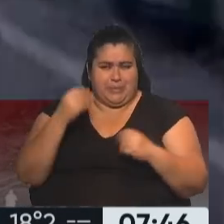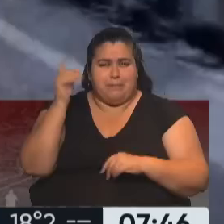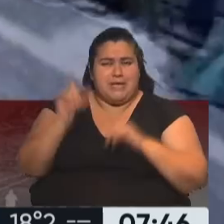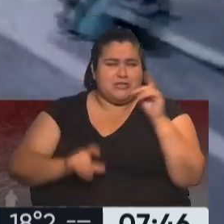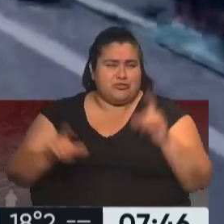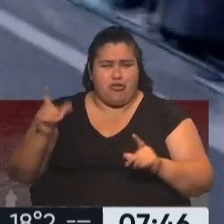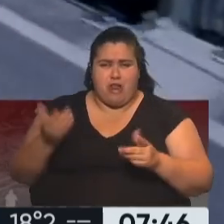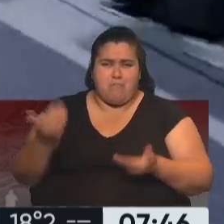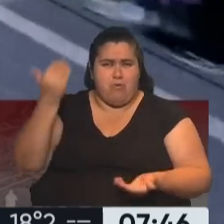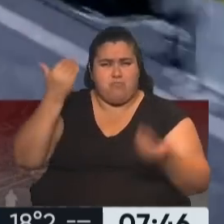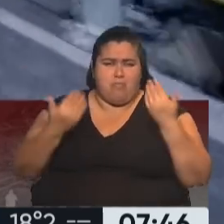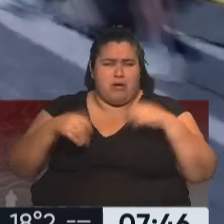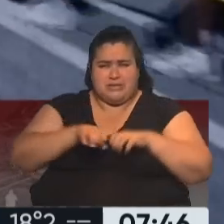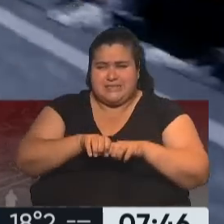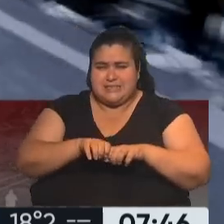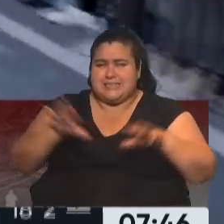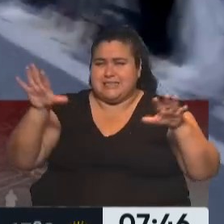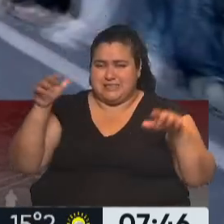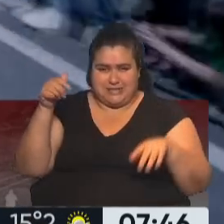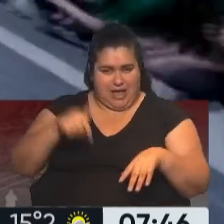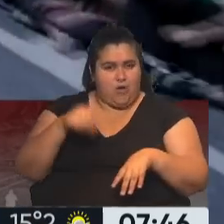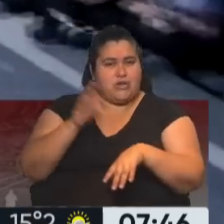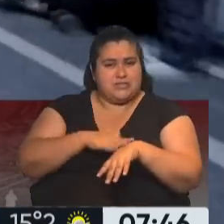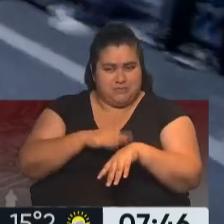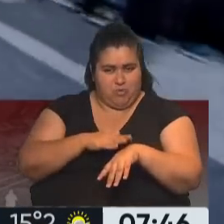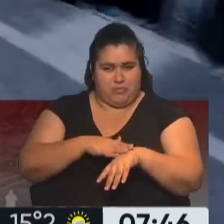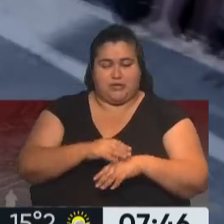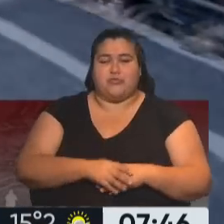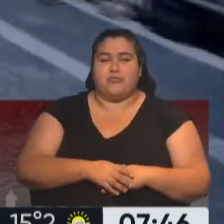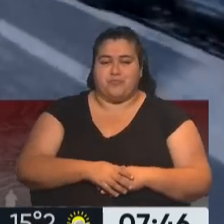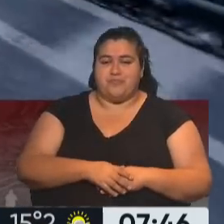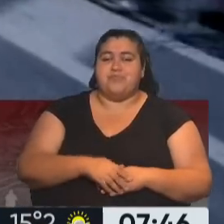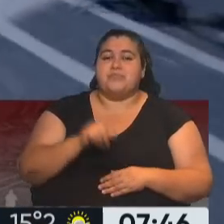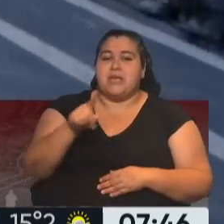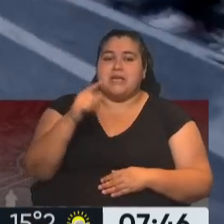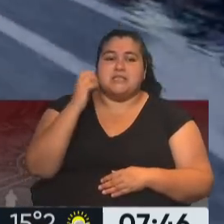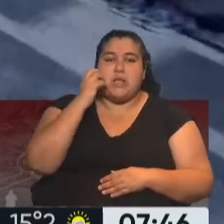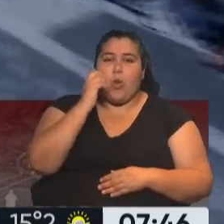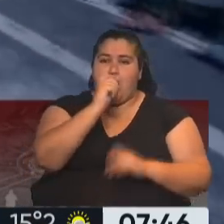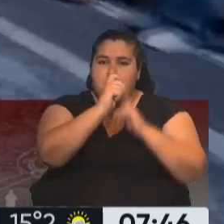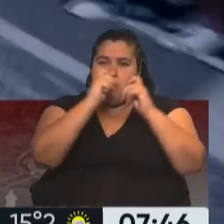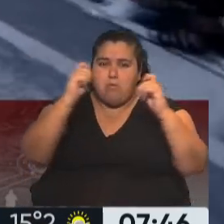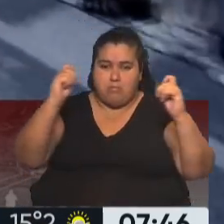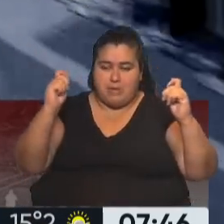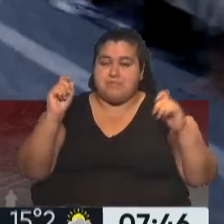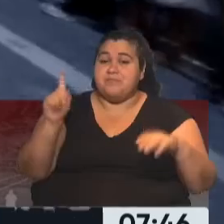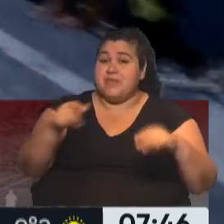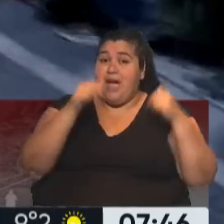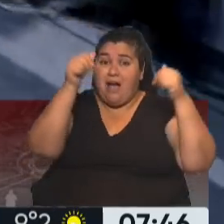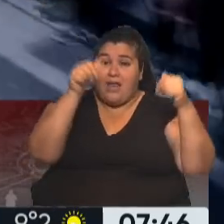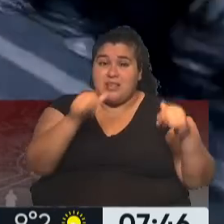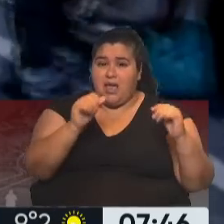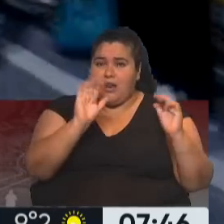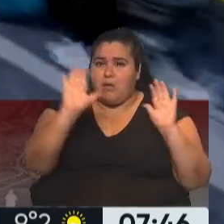redes sociales están difundiendo a esta hora. Sí. Es decir, Retomo lo que cada uno de decía los que está ahí César. levanta el celular y toma una Yo imagen. creo que estos carteles que empezaron a aparecer